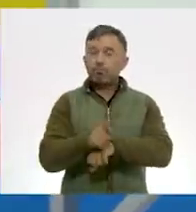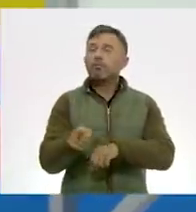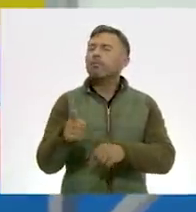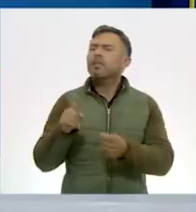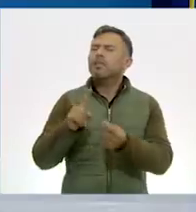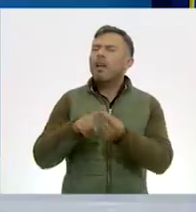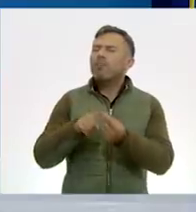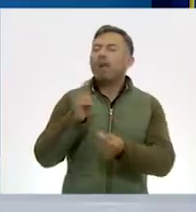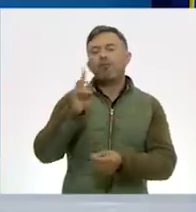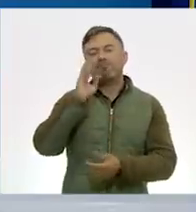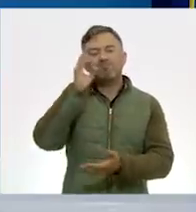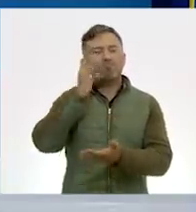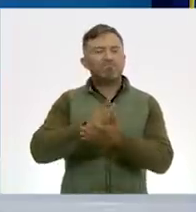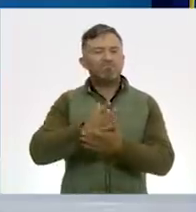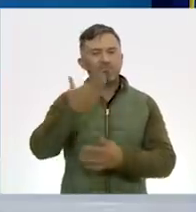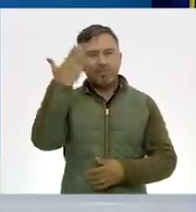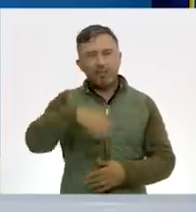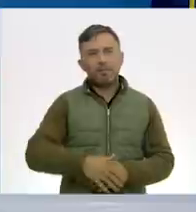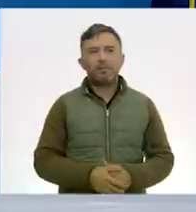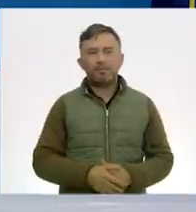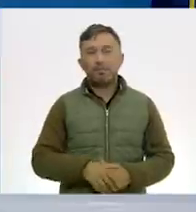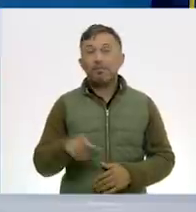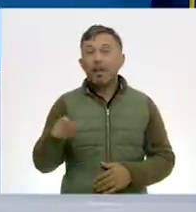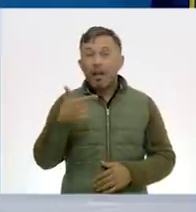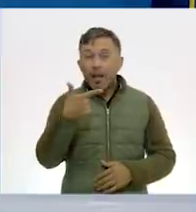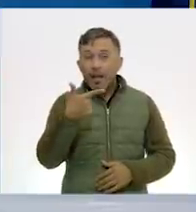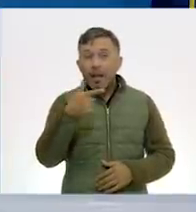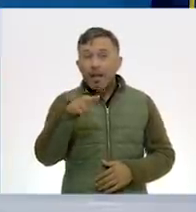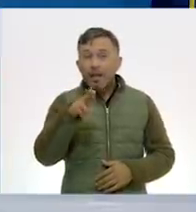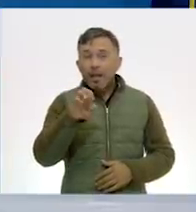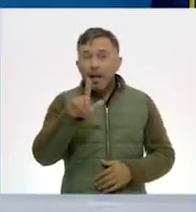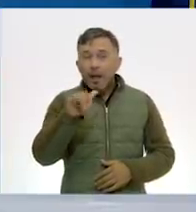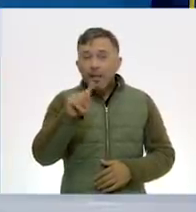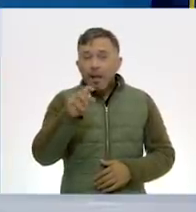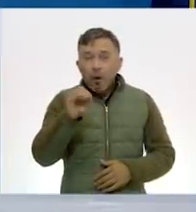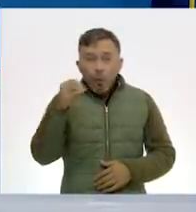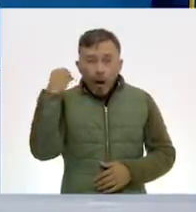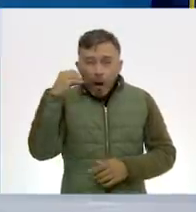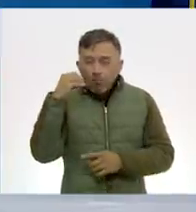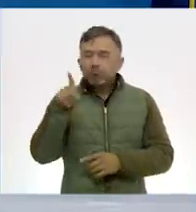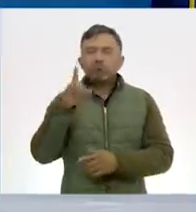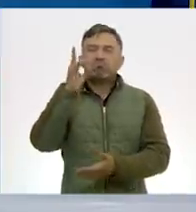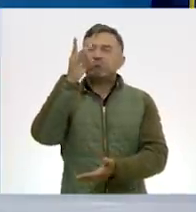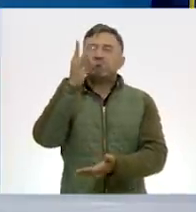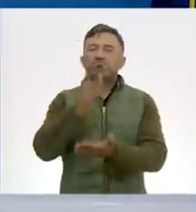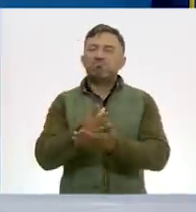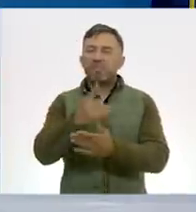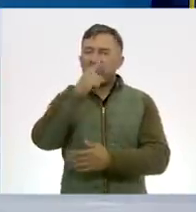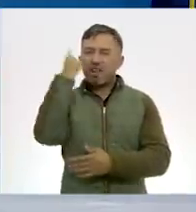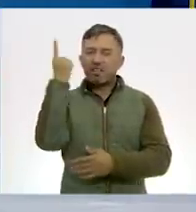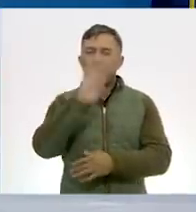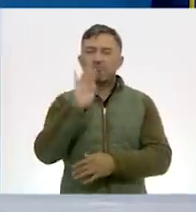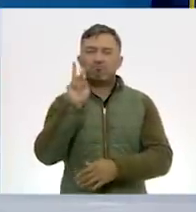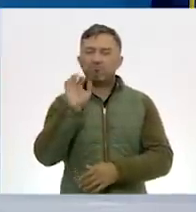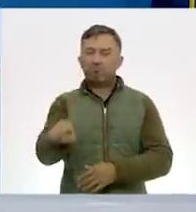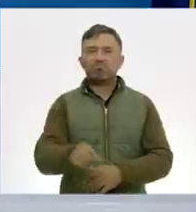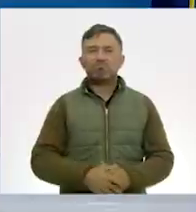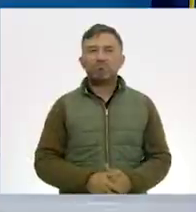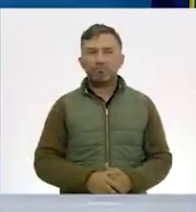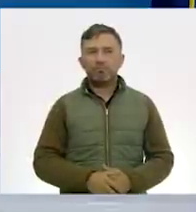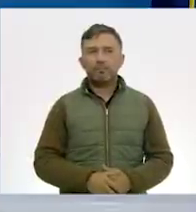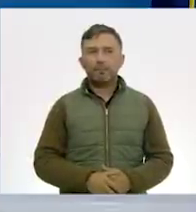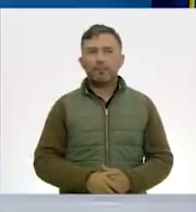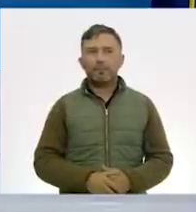Esa información de Guelatao me lo dijo todo. Me lo dijo todo. Lo vamos a poner aquí debajo